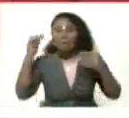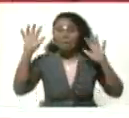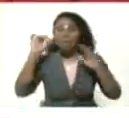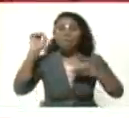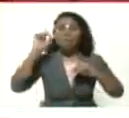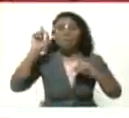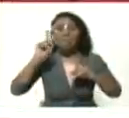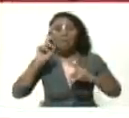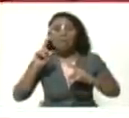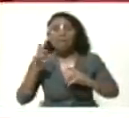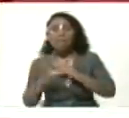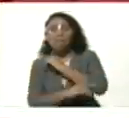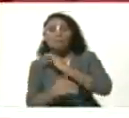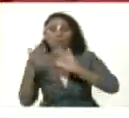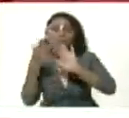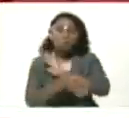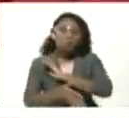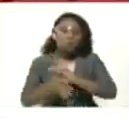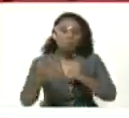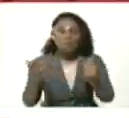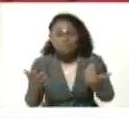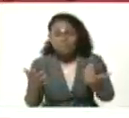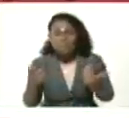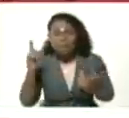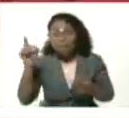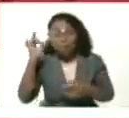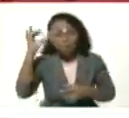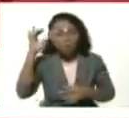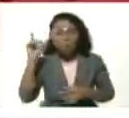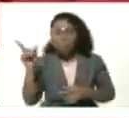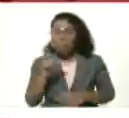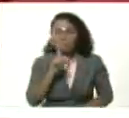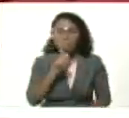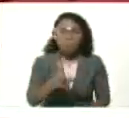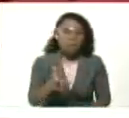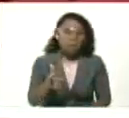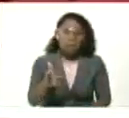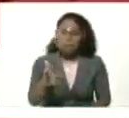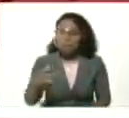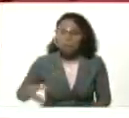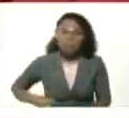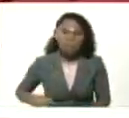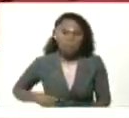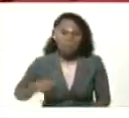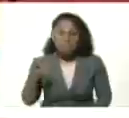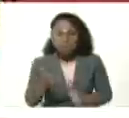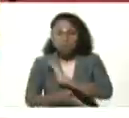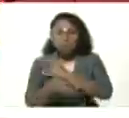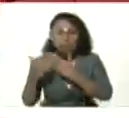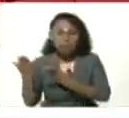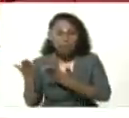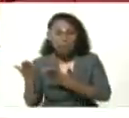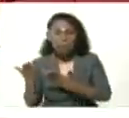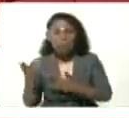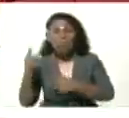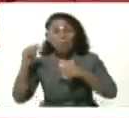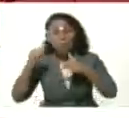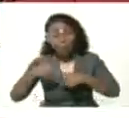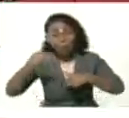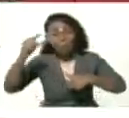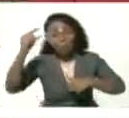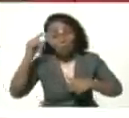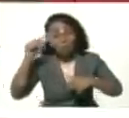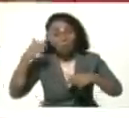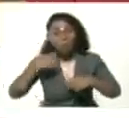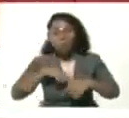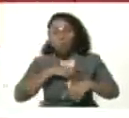fraude. Eso es una comiquita, en verdad, y una mala comiquita, la oposición venezolana. De manera que hoy día